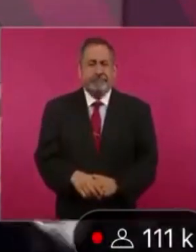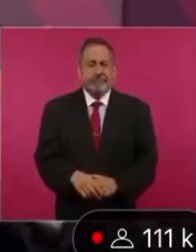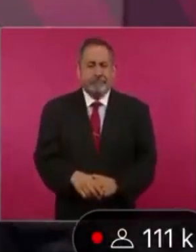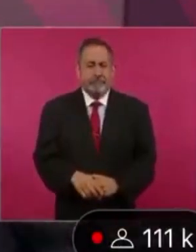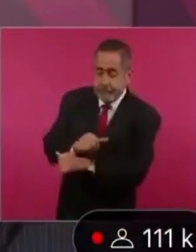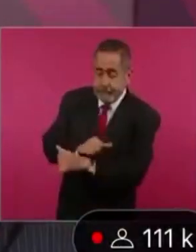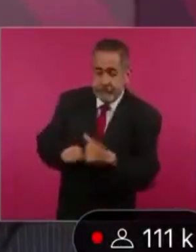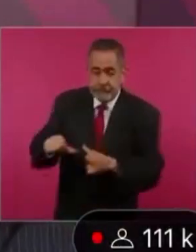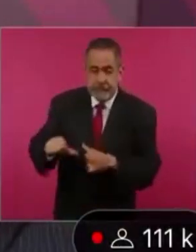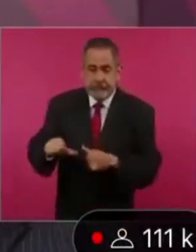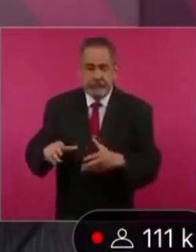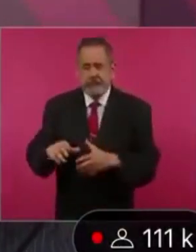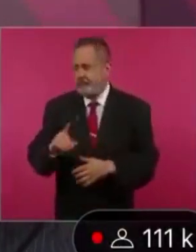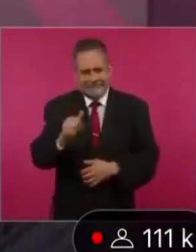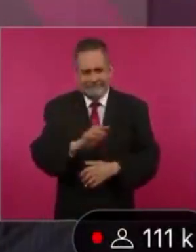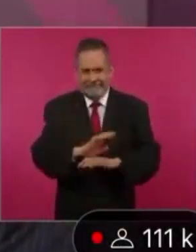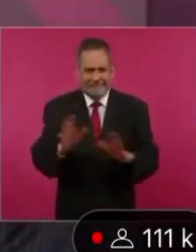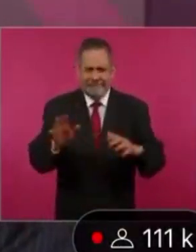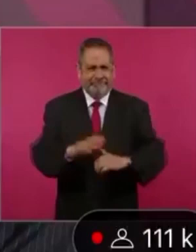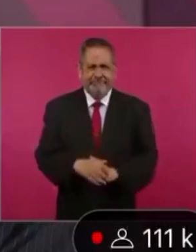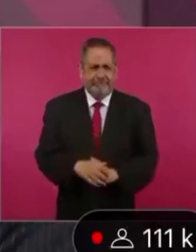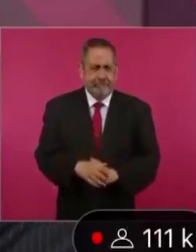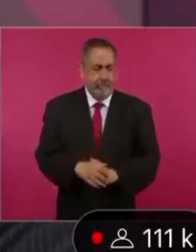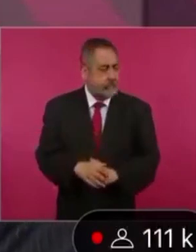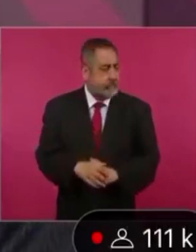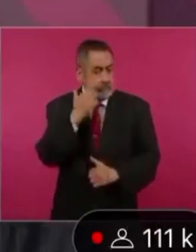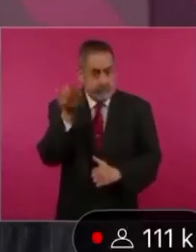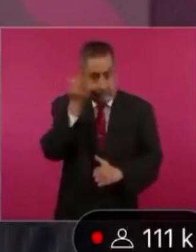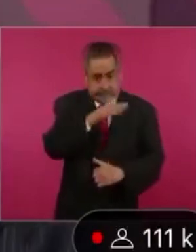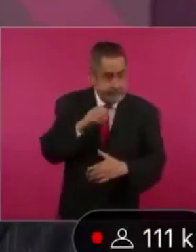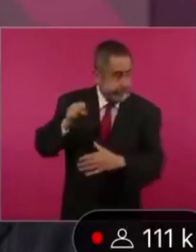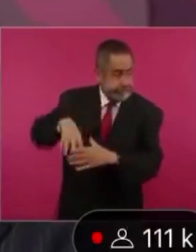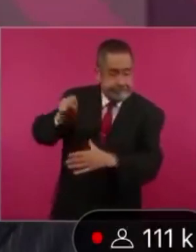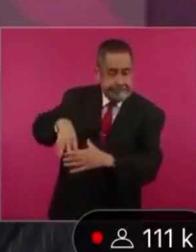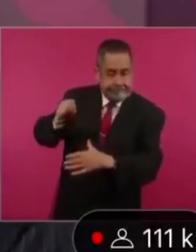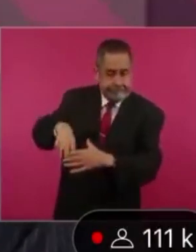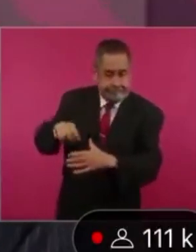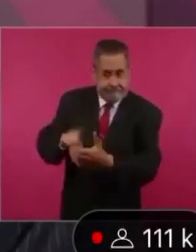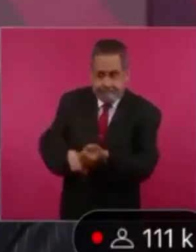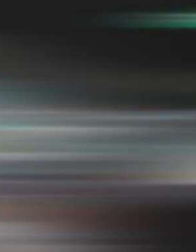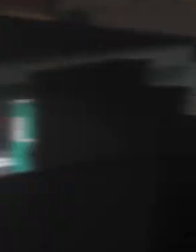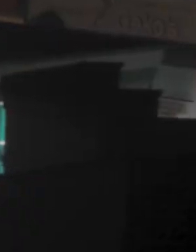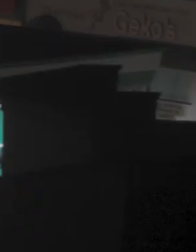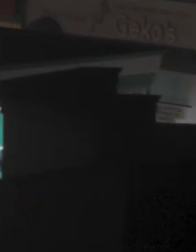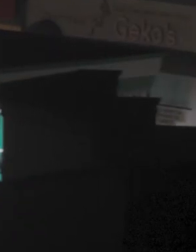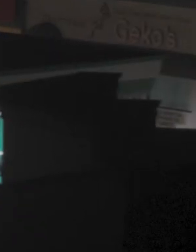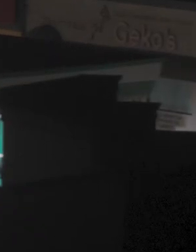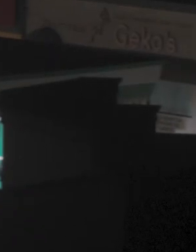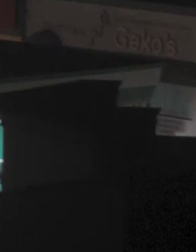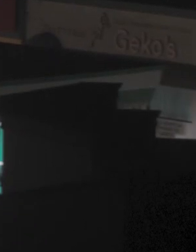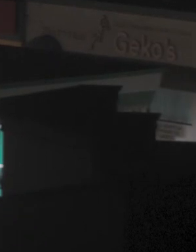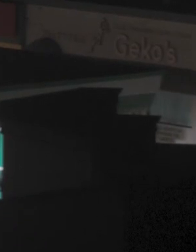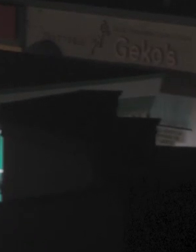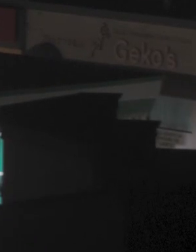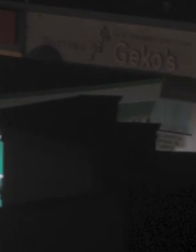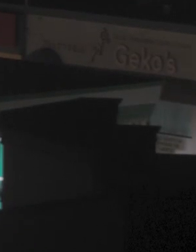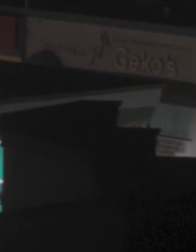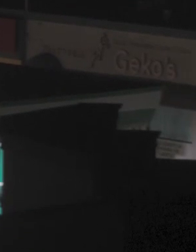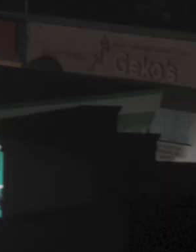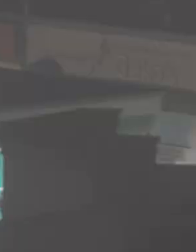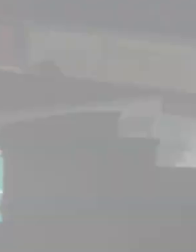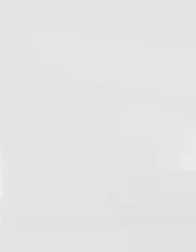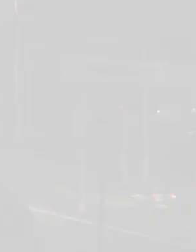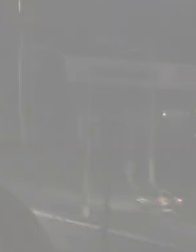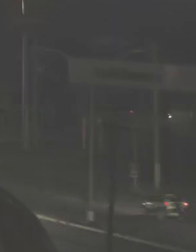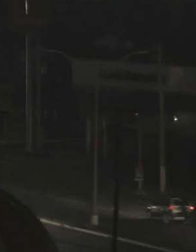ratón loco, ni relleno de urnas o urnas embarazadas. Ante las constantes especulaciones por